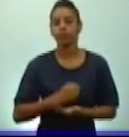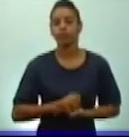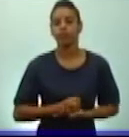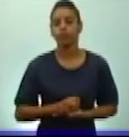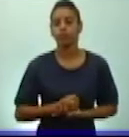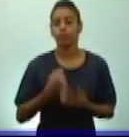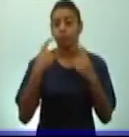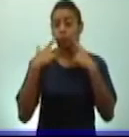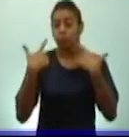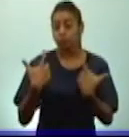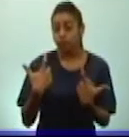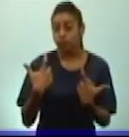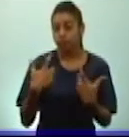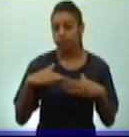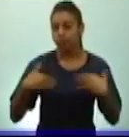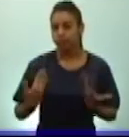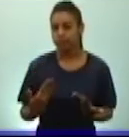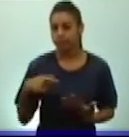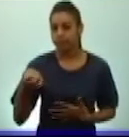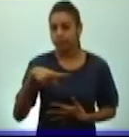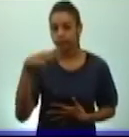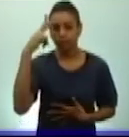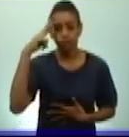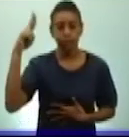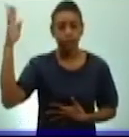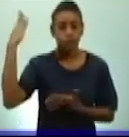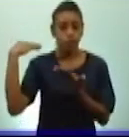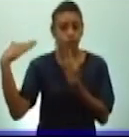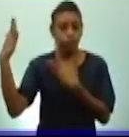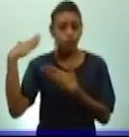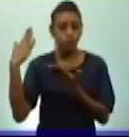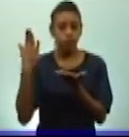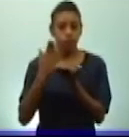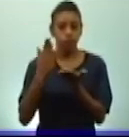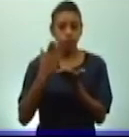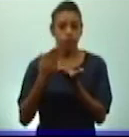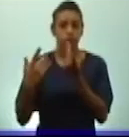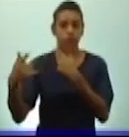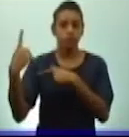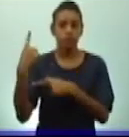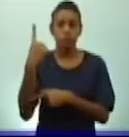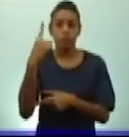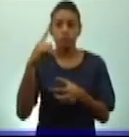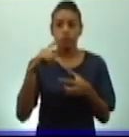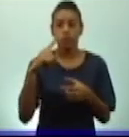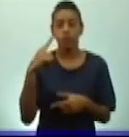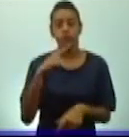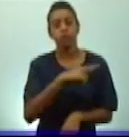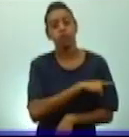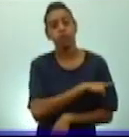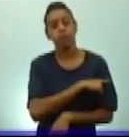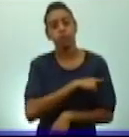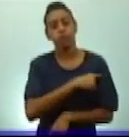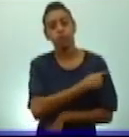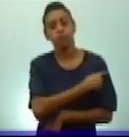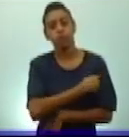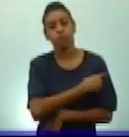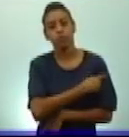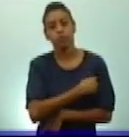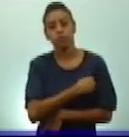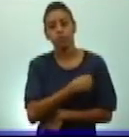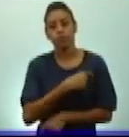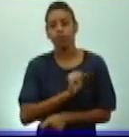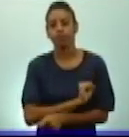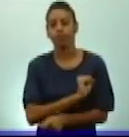Es importante entonces que ustedes recuerden de los estudios en la educación primaria que una vez triunfado